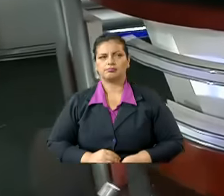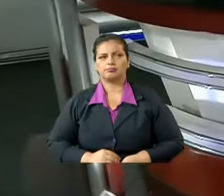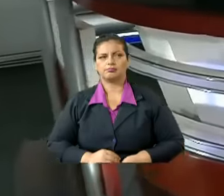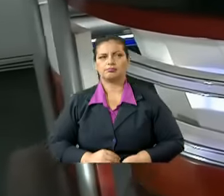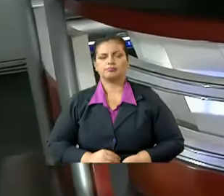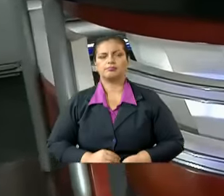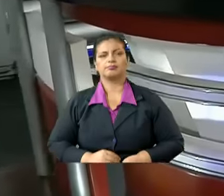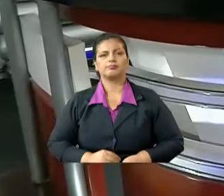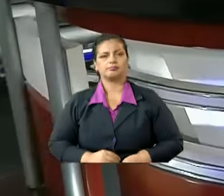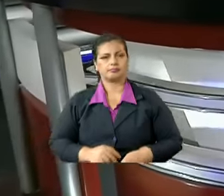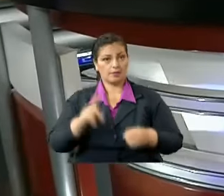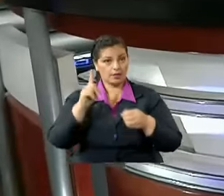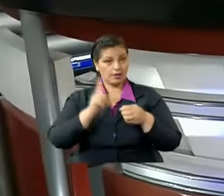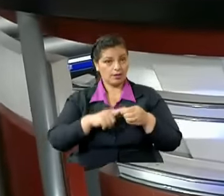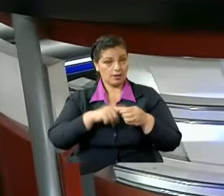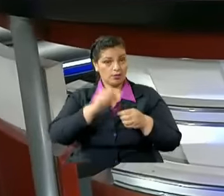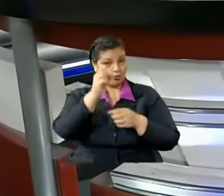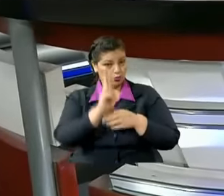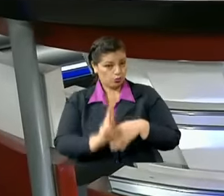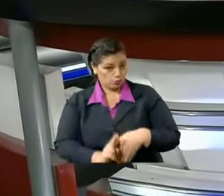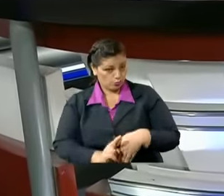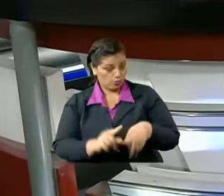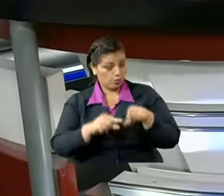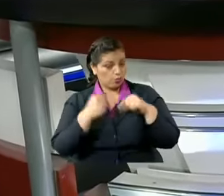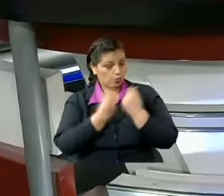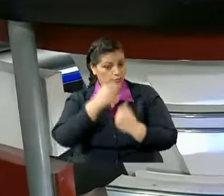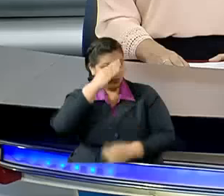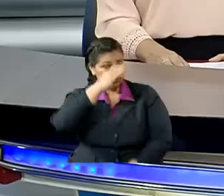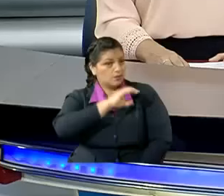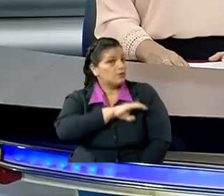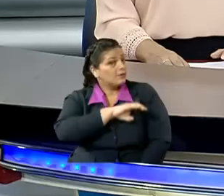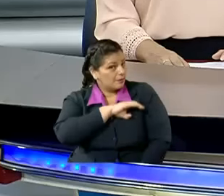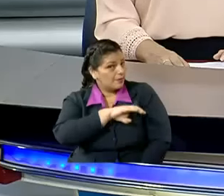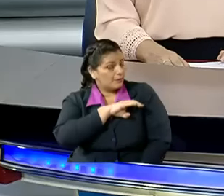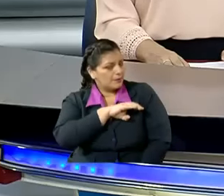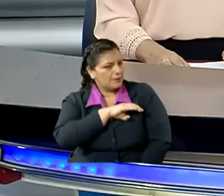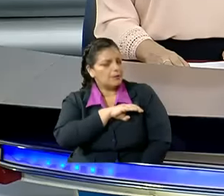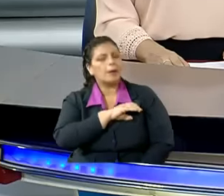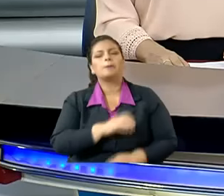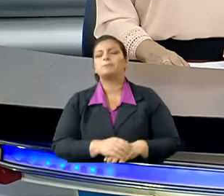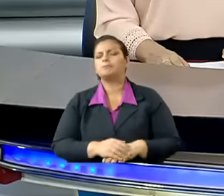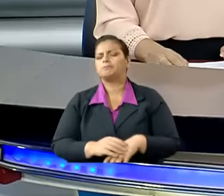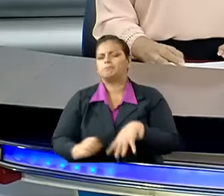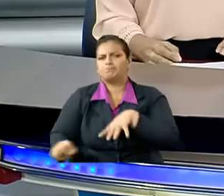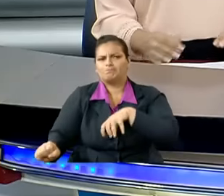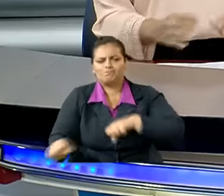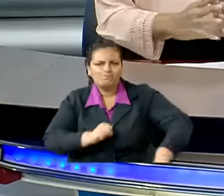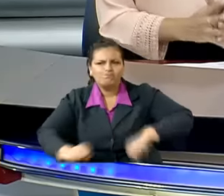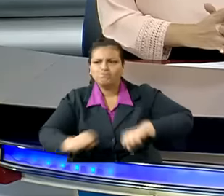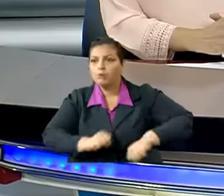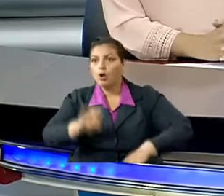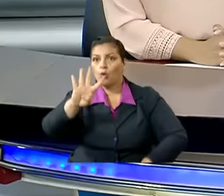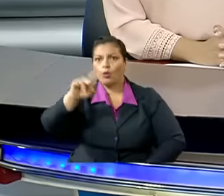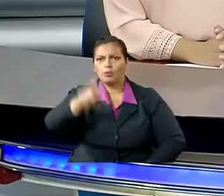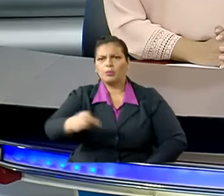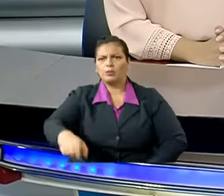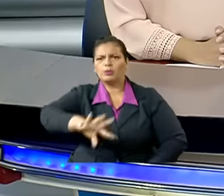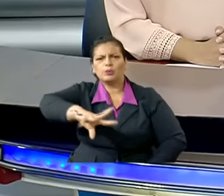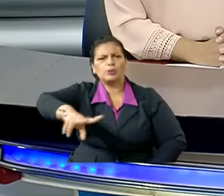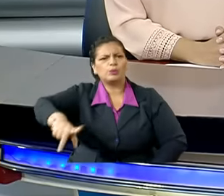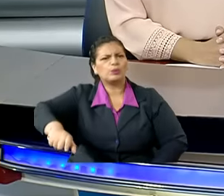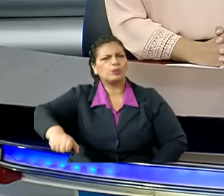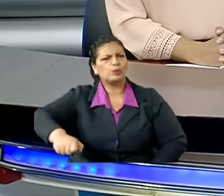Y en el sur de Quito, agentes de la unidad antidelincuencial capturaron en delito flagrante a 4 presuntos delincuentes que serían parte de una banda